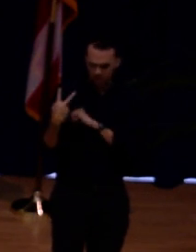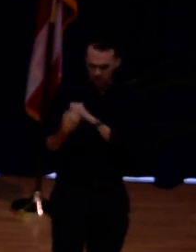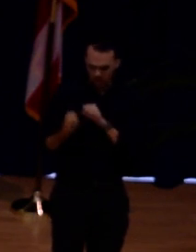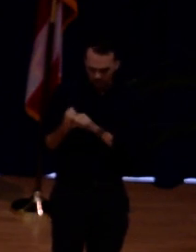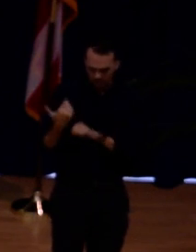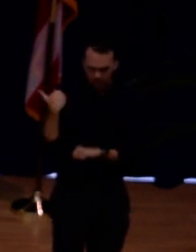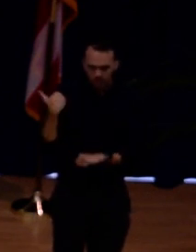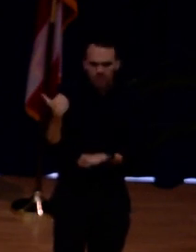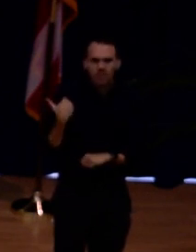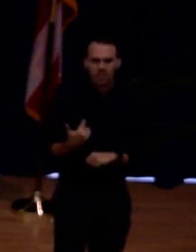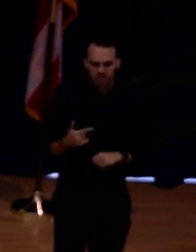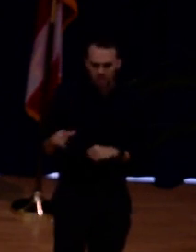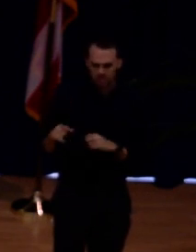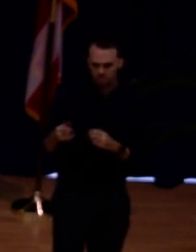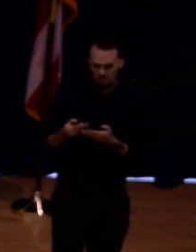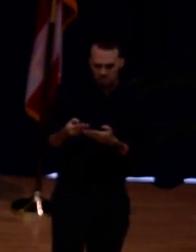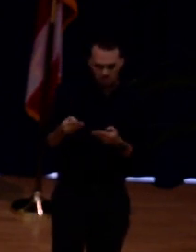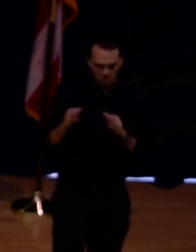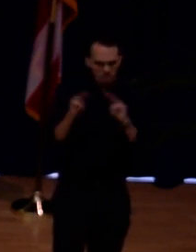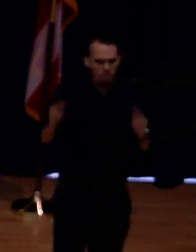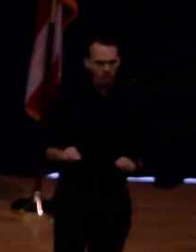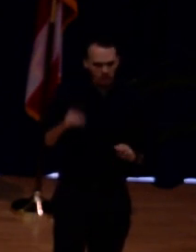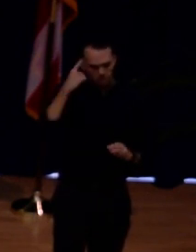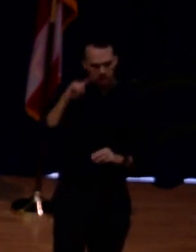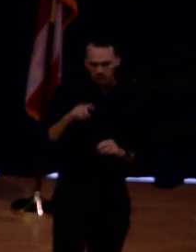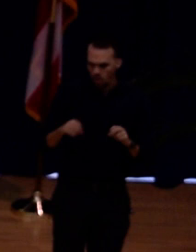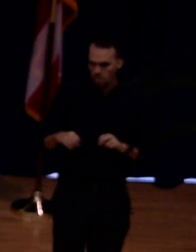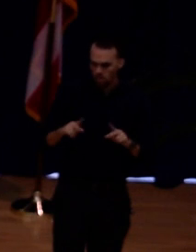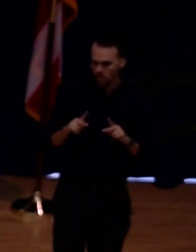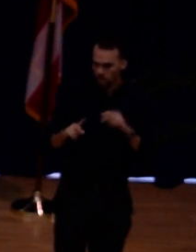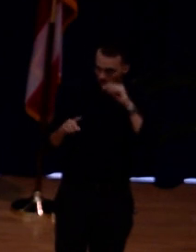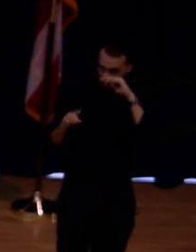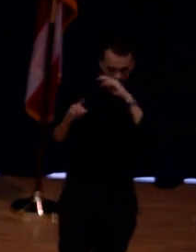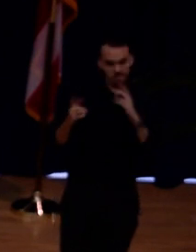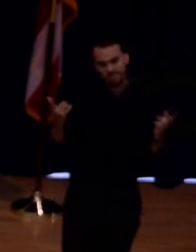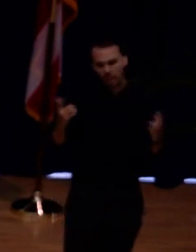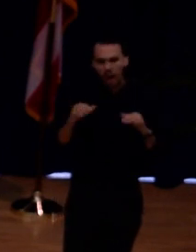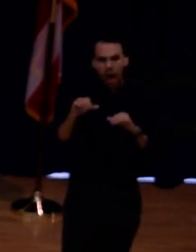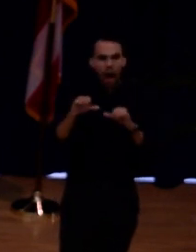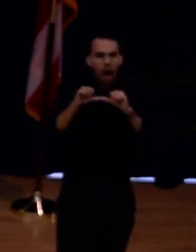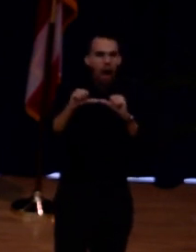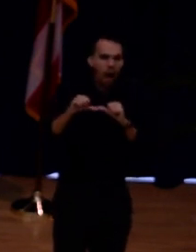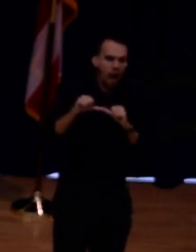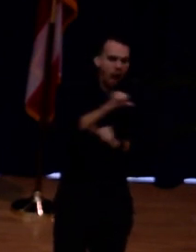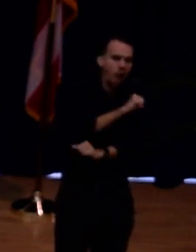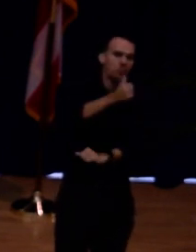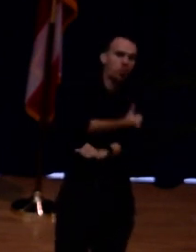la transformación del modelo de gobernanza de la autoridad, o más llamada, ¿verdad?, antes Autoridad de Energía Eléctrica,